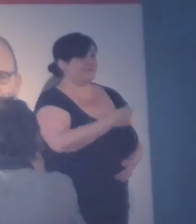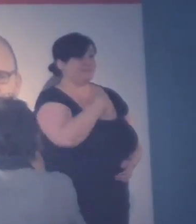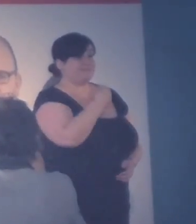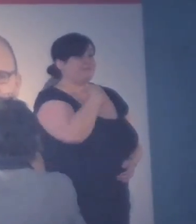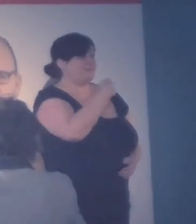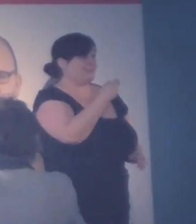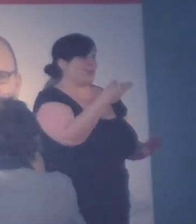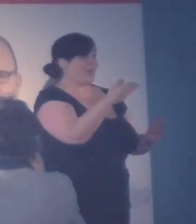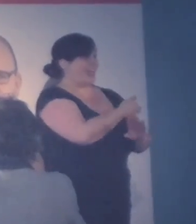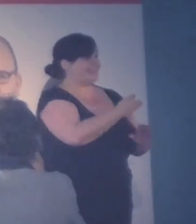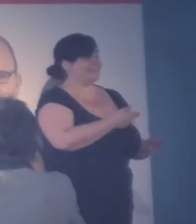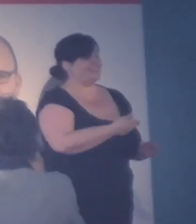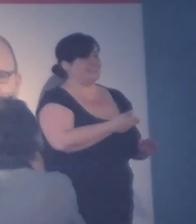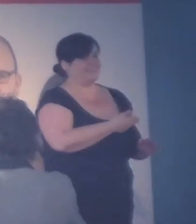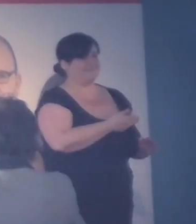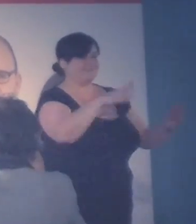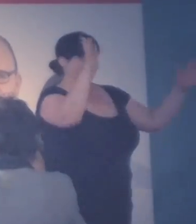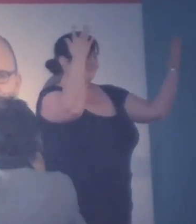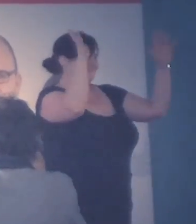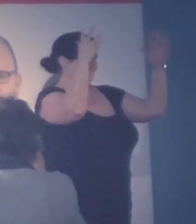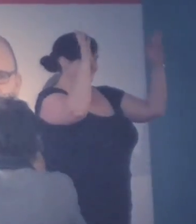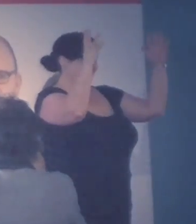gostaria...